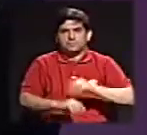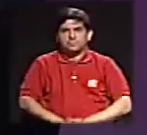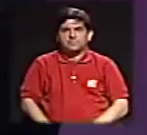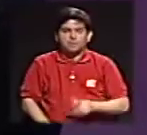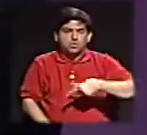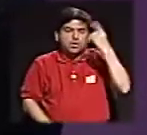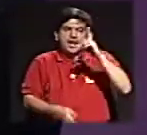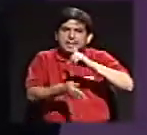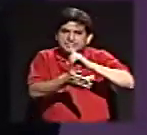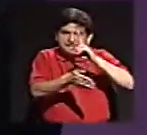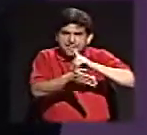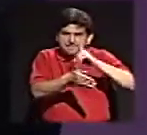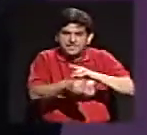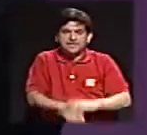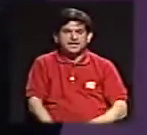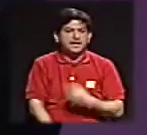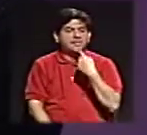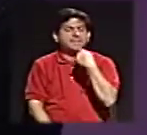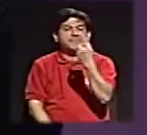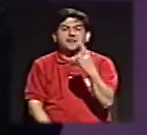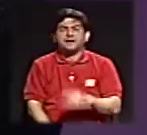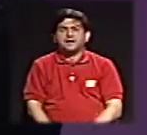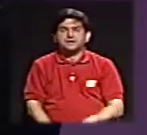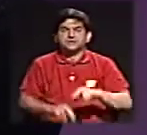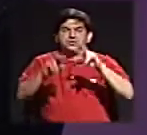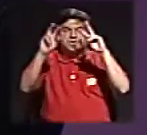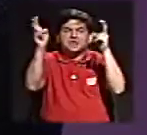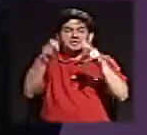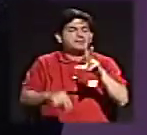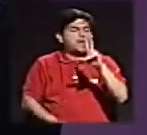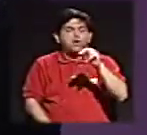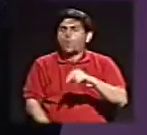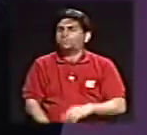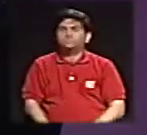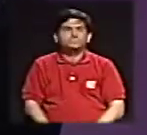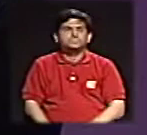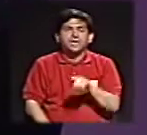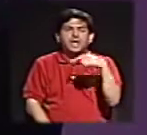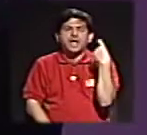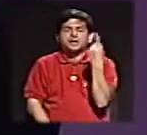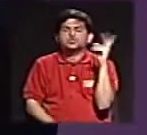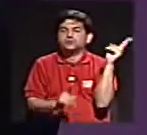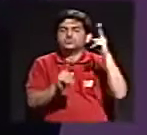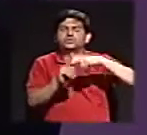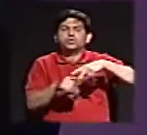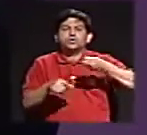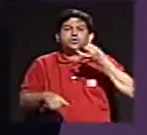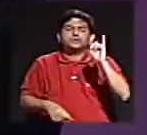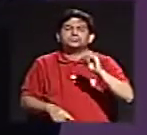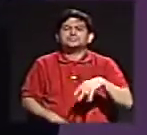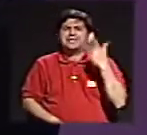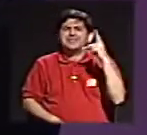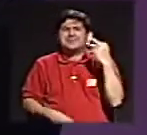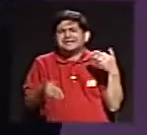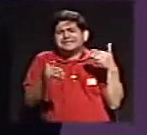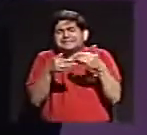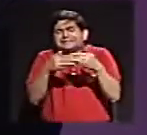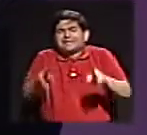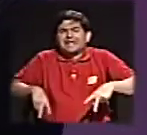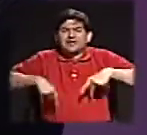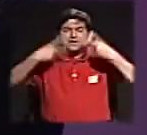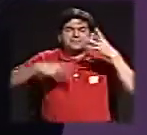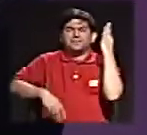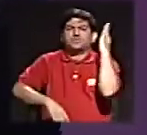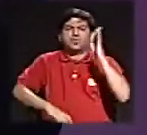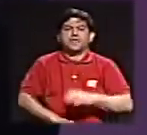la gerencia médica dio declaraciones en materia de decir no, esto solo se podría aplicar si hubiera un peligro inminente para la vida